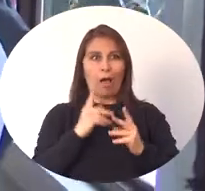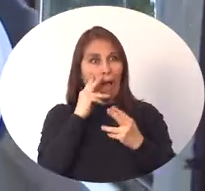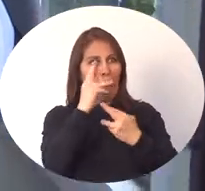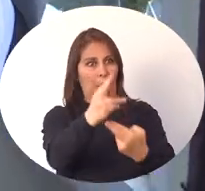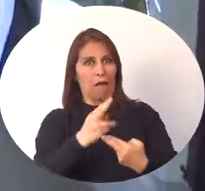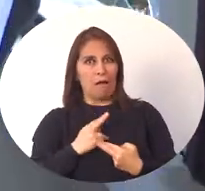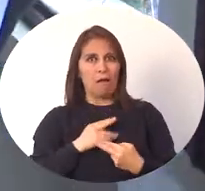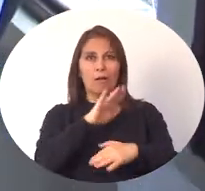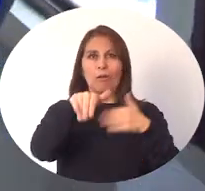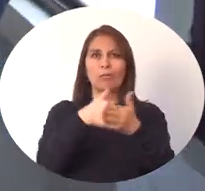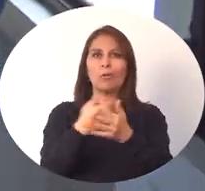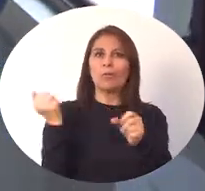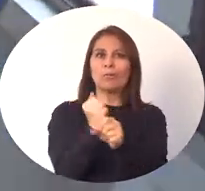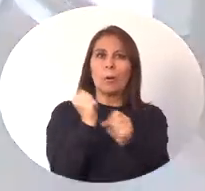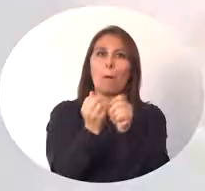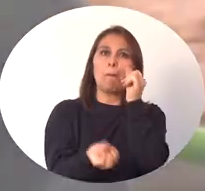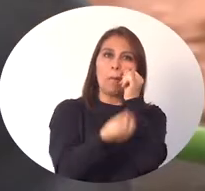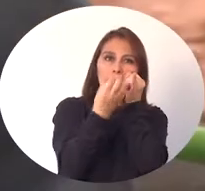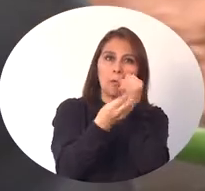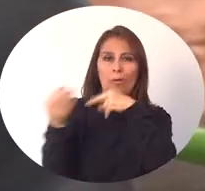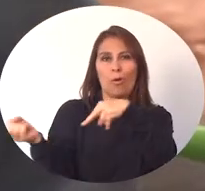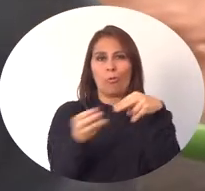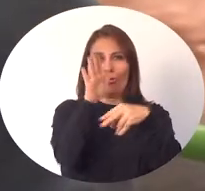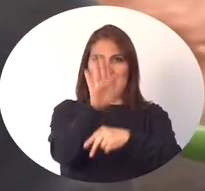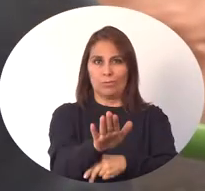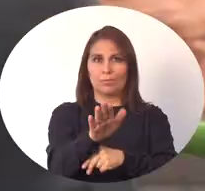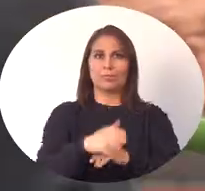identidad educativa y pedagógica.